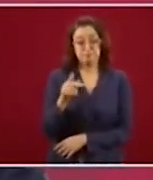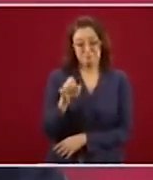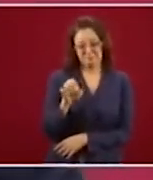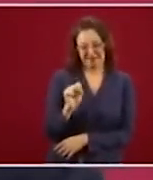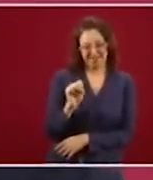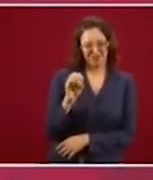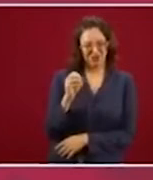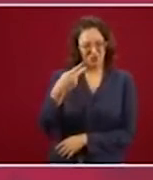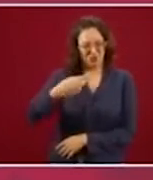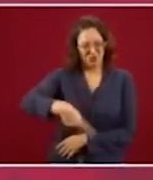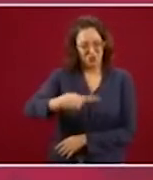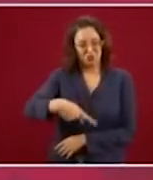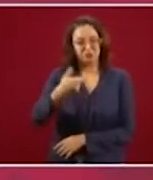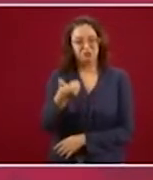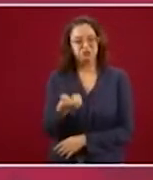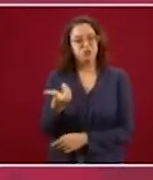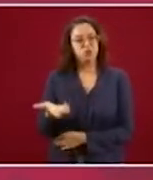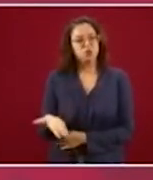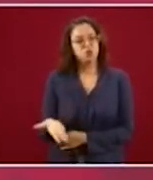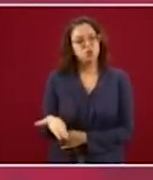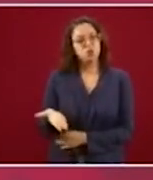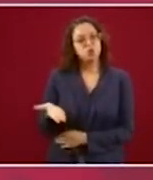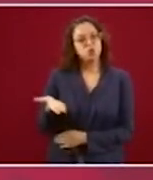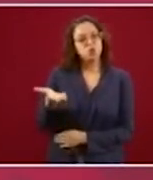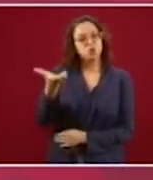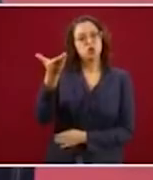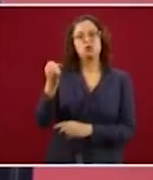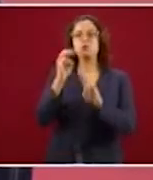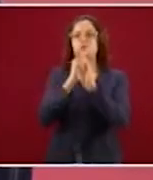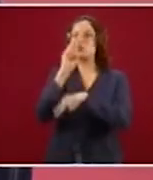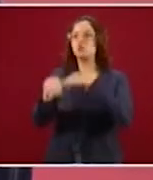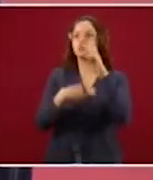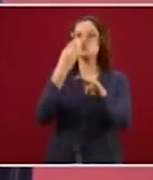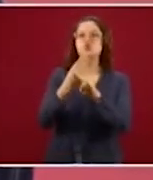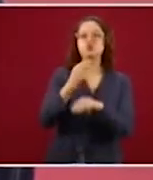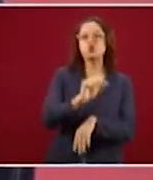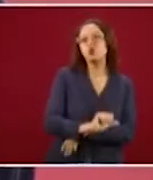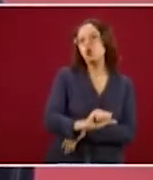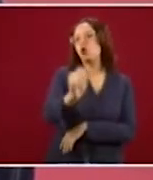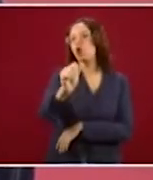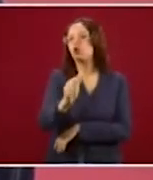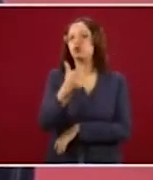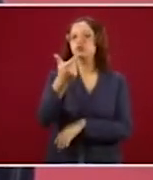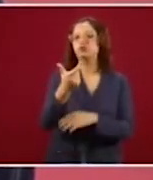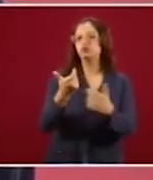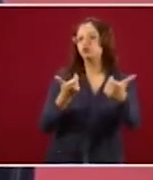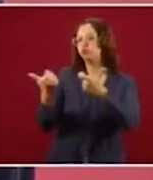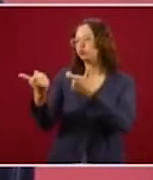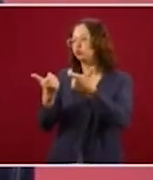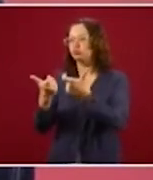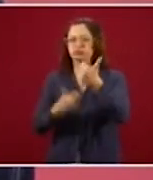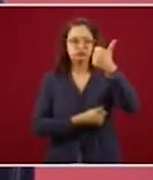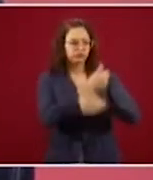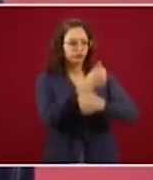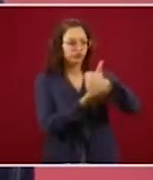y apreciado en el mundo con relación al dólar